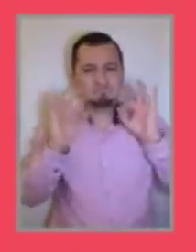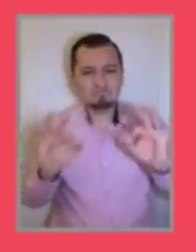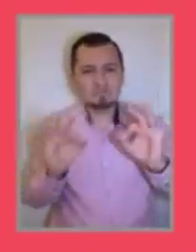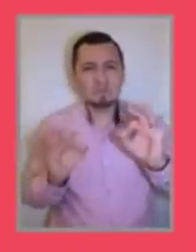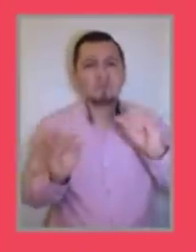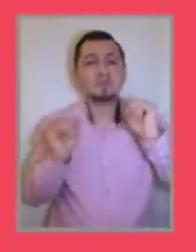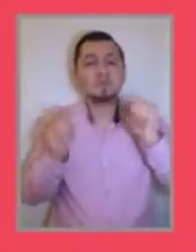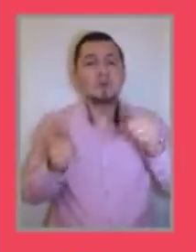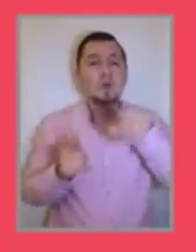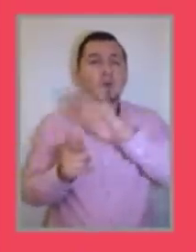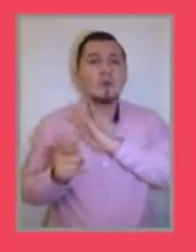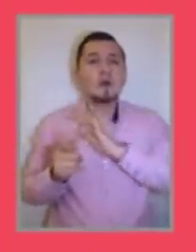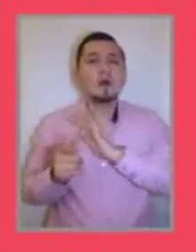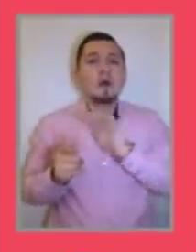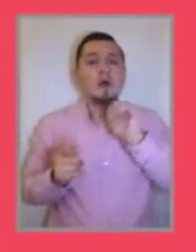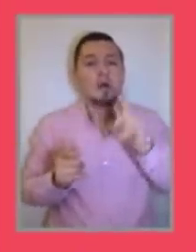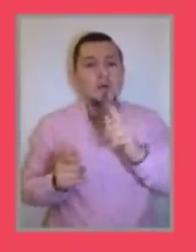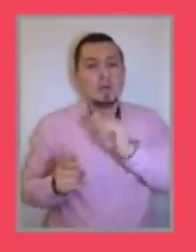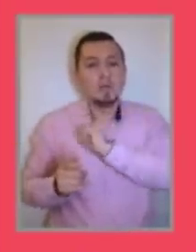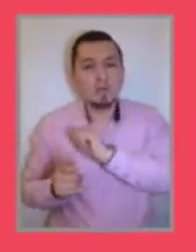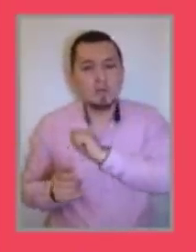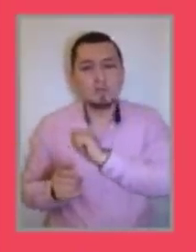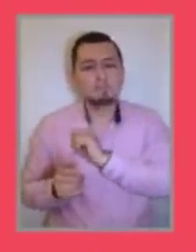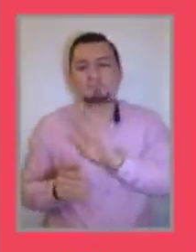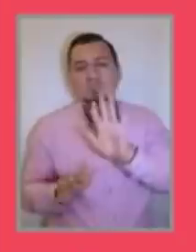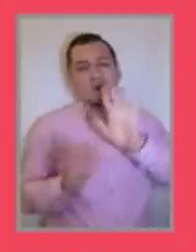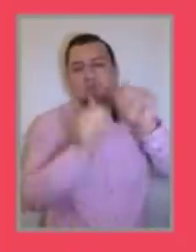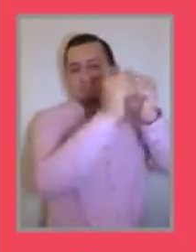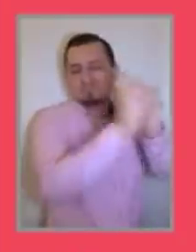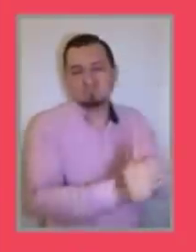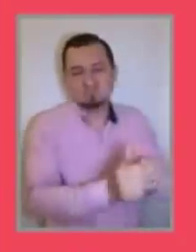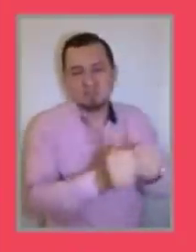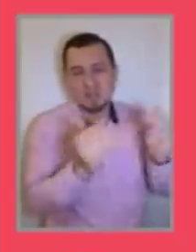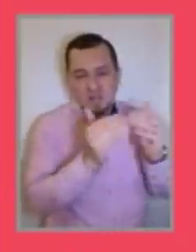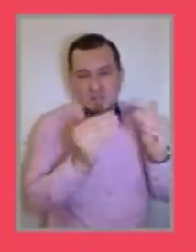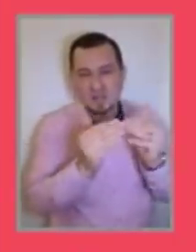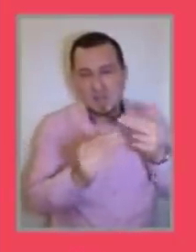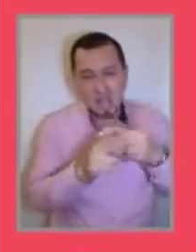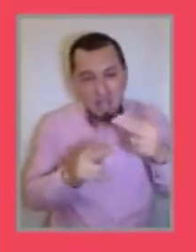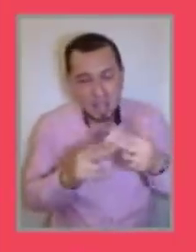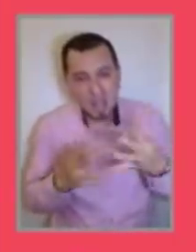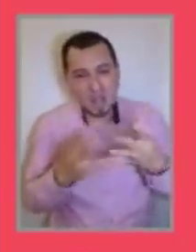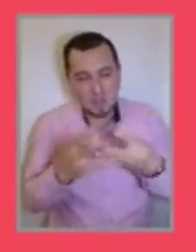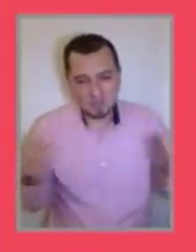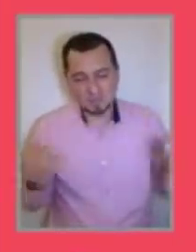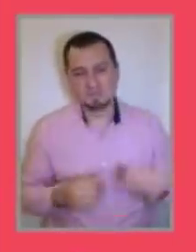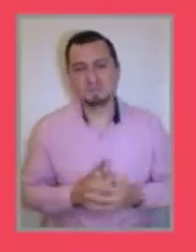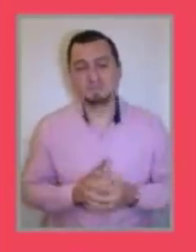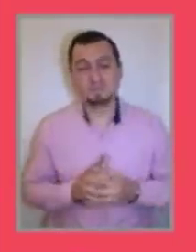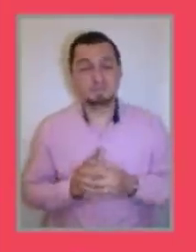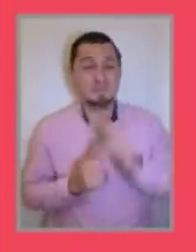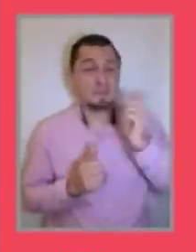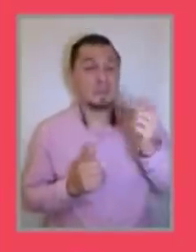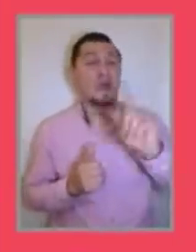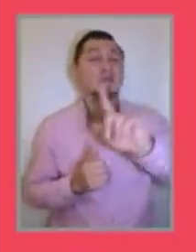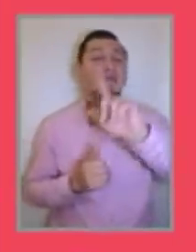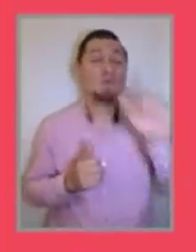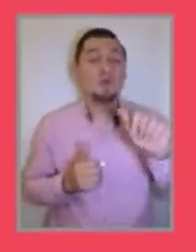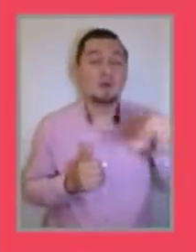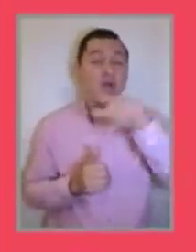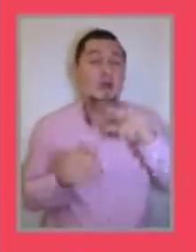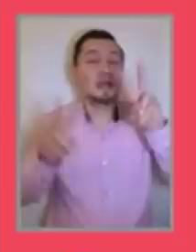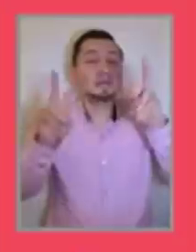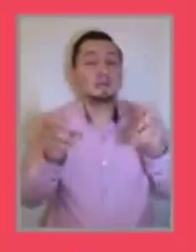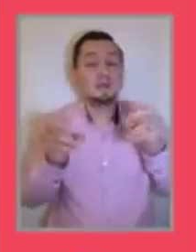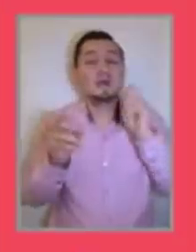ninguna complicación, porque es preferible que permanezca en casa y que se acuda a un centro de salud. Y después, el tema